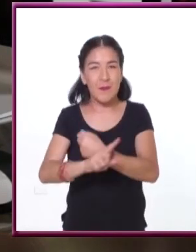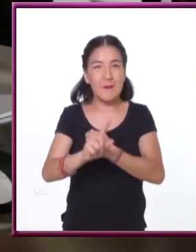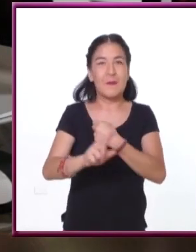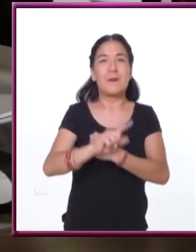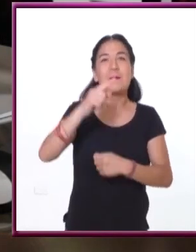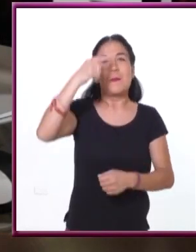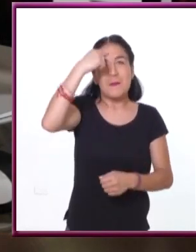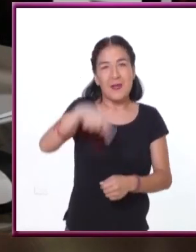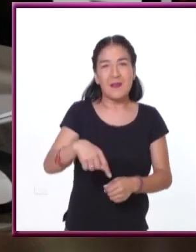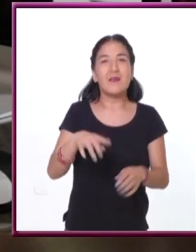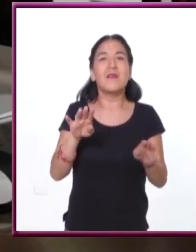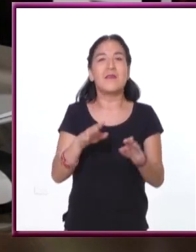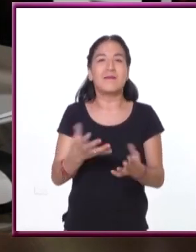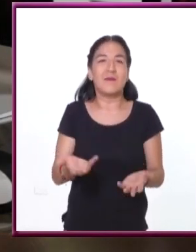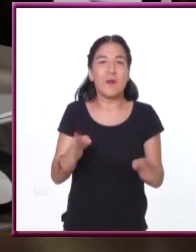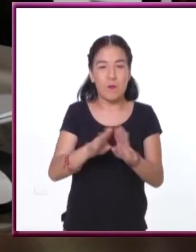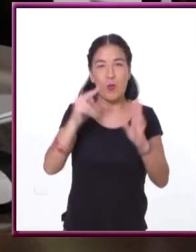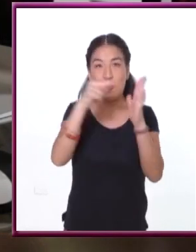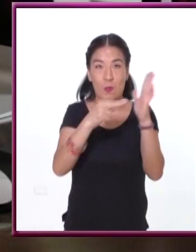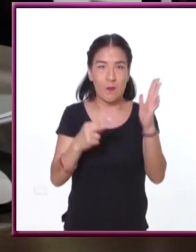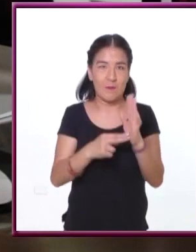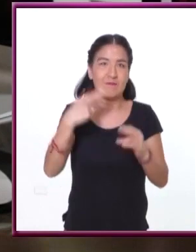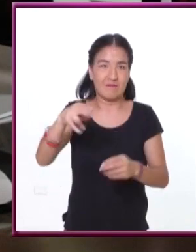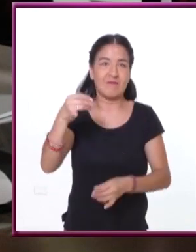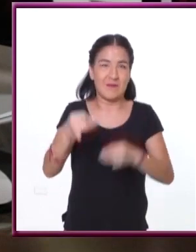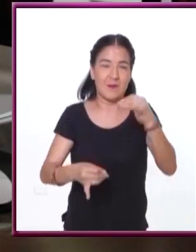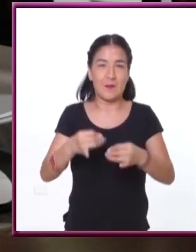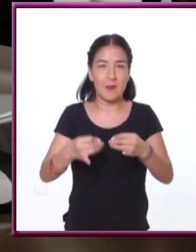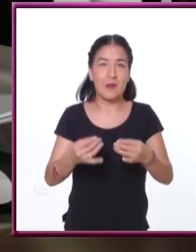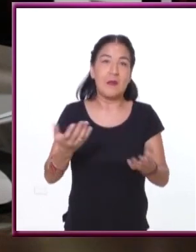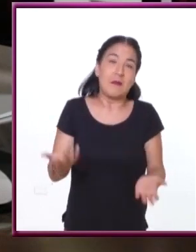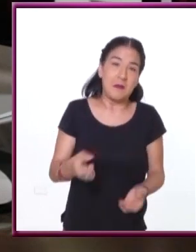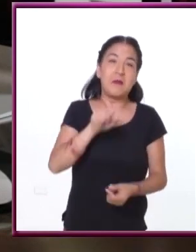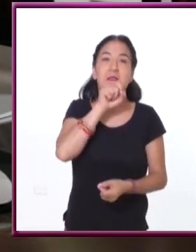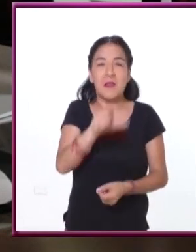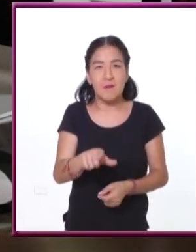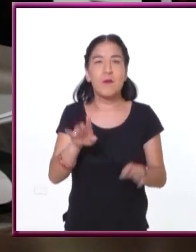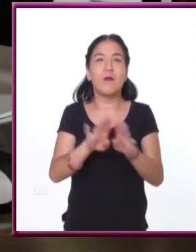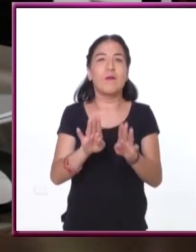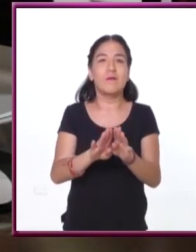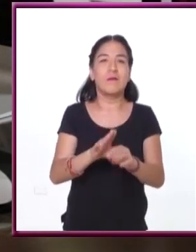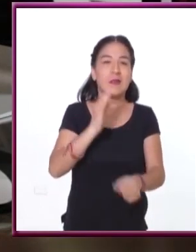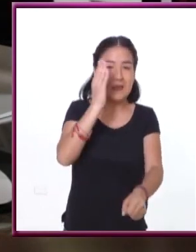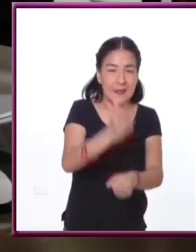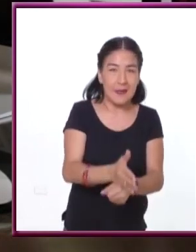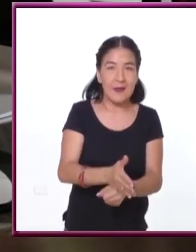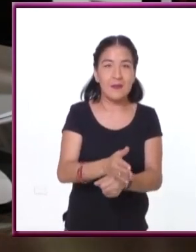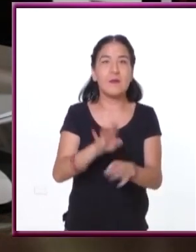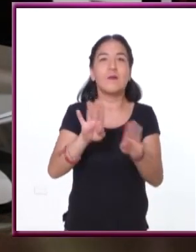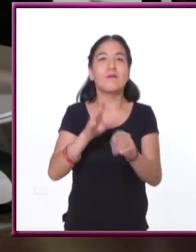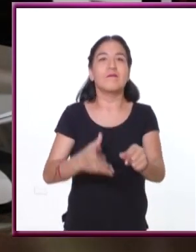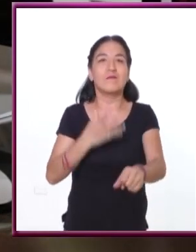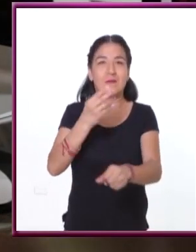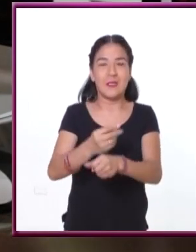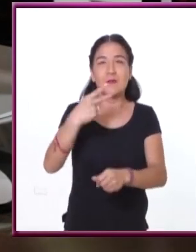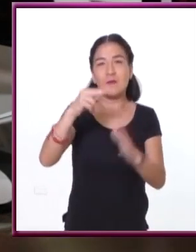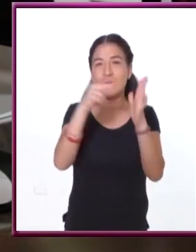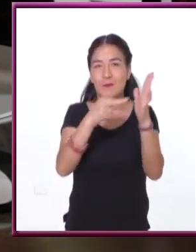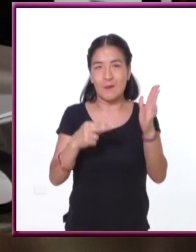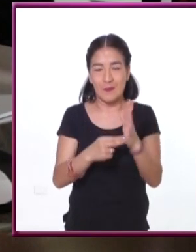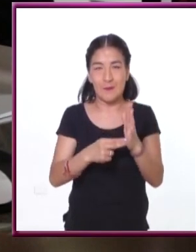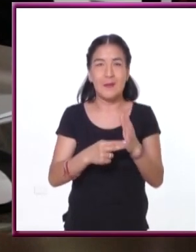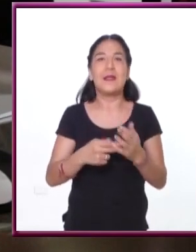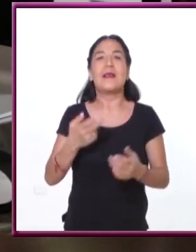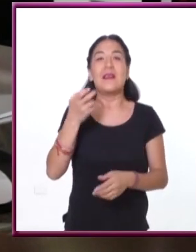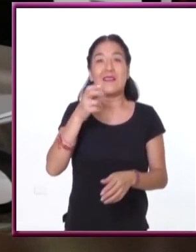conflictos mediante la aplicación de normas jurídicas o imponer sanciones mediante la aplicación de normas jurídicas.